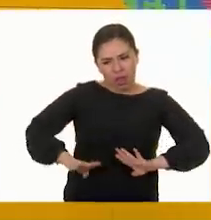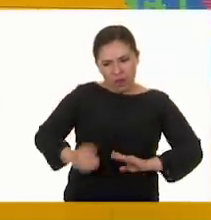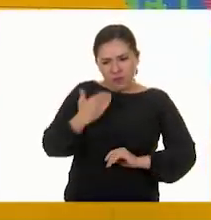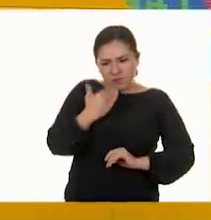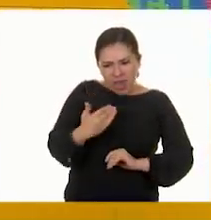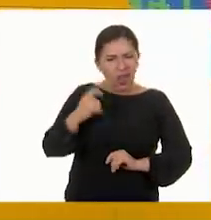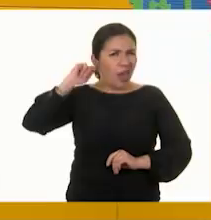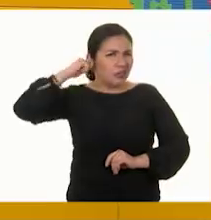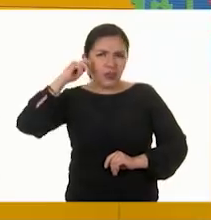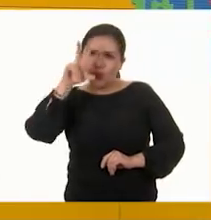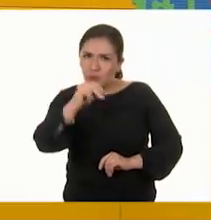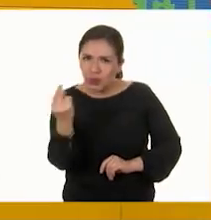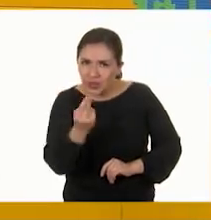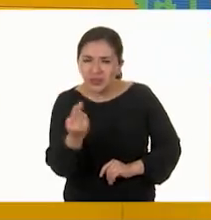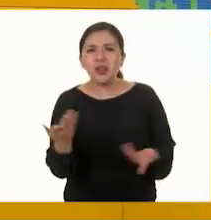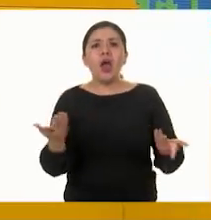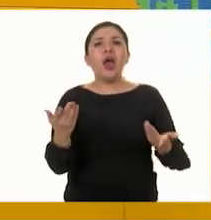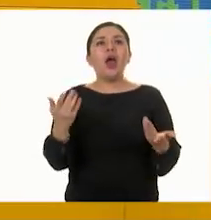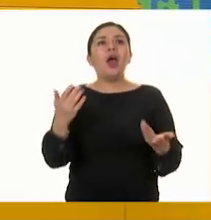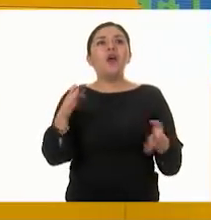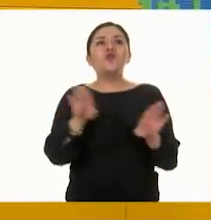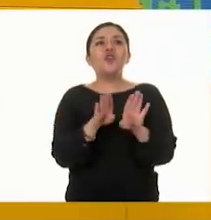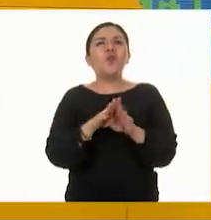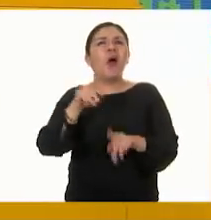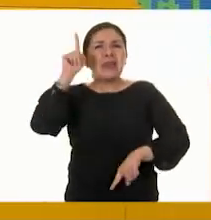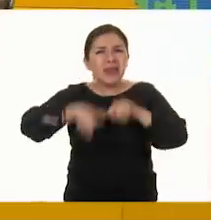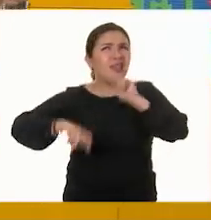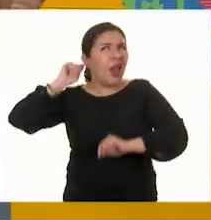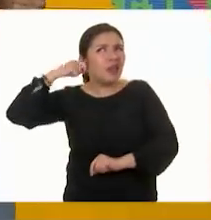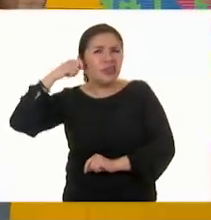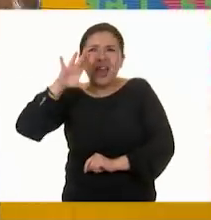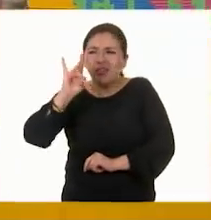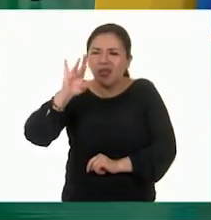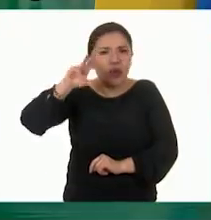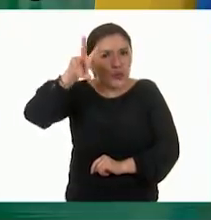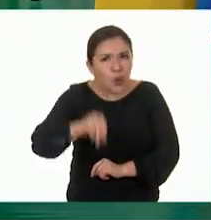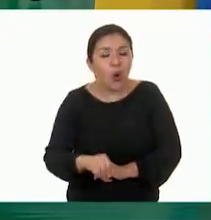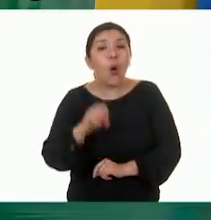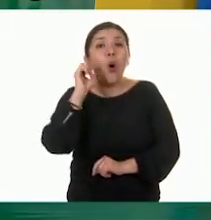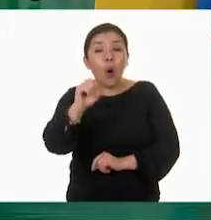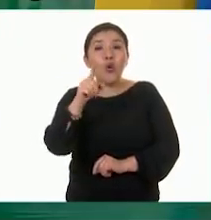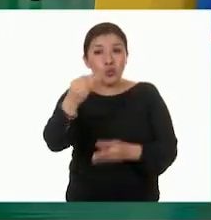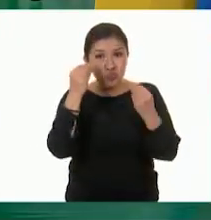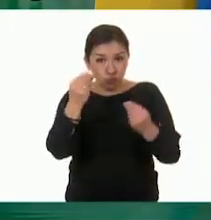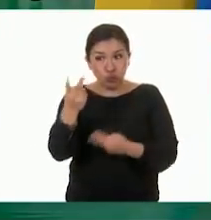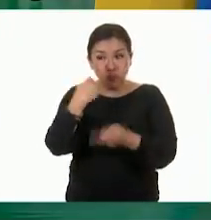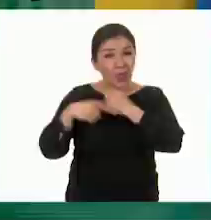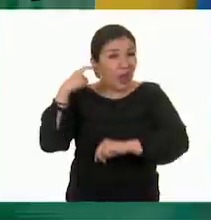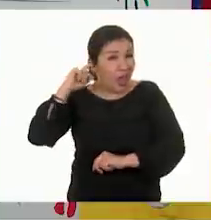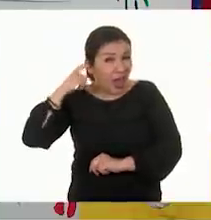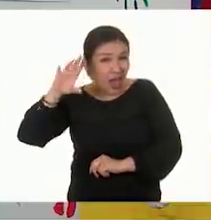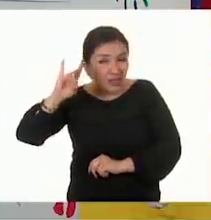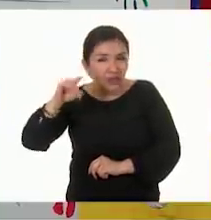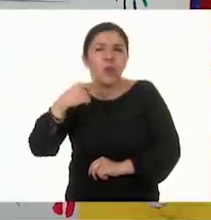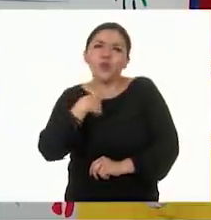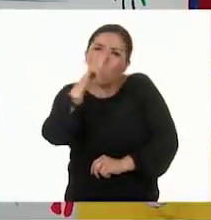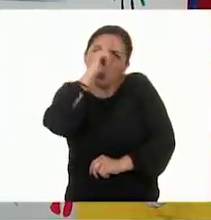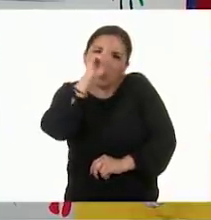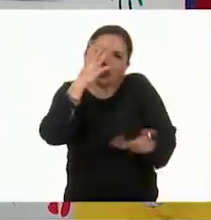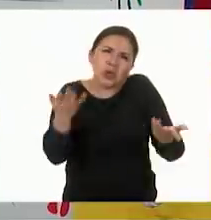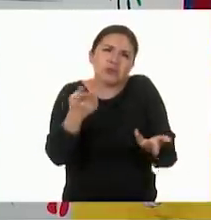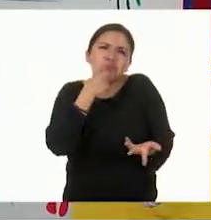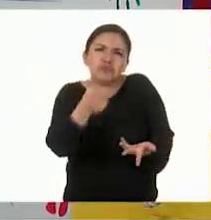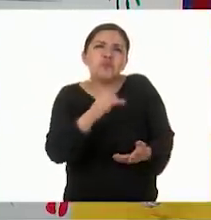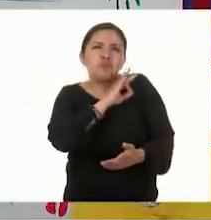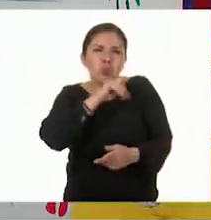no introducir objetos, no tratar de retirarnos la cerilla. Tal vez cuando tienes exceso de cerilla, ¿qué les recomendarías? Por ejemplo, yo